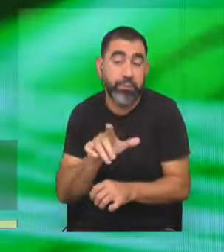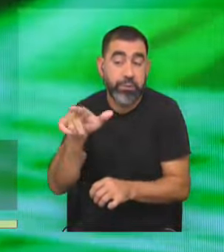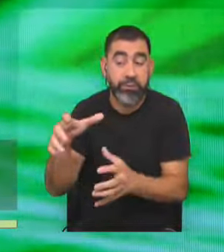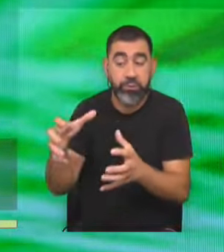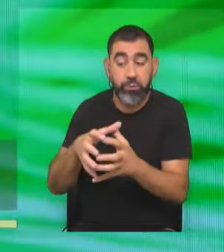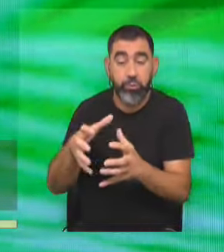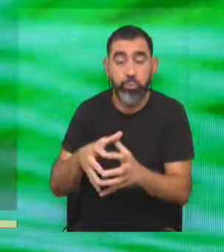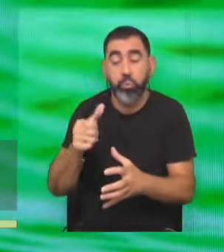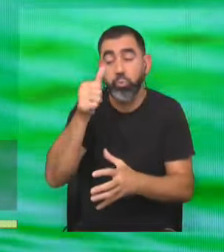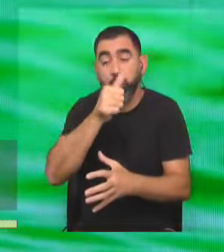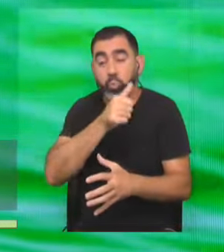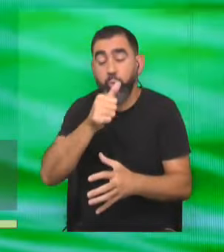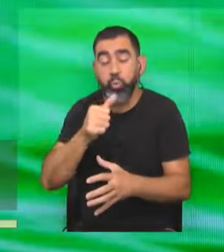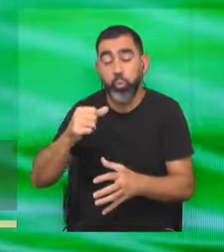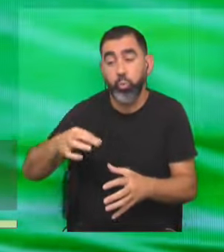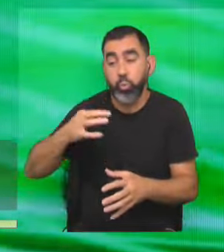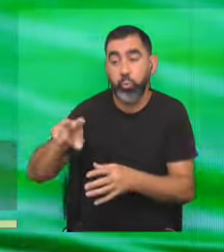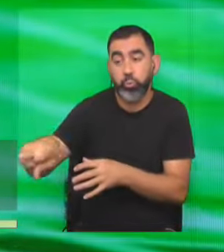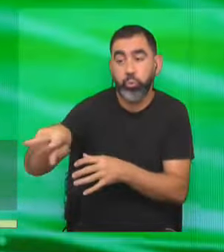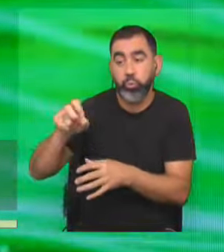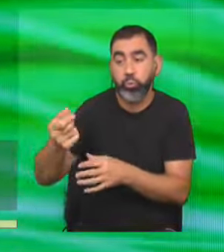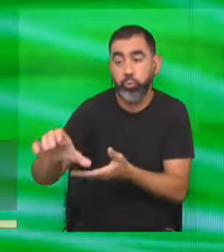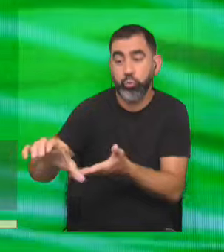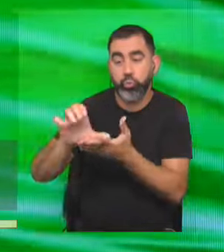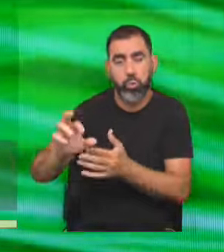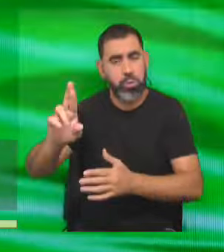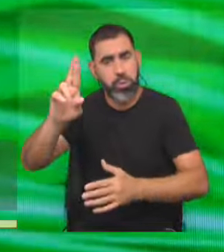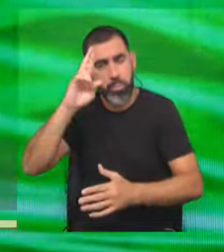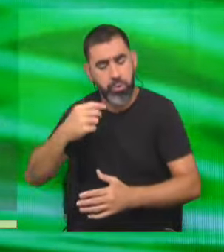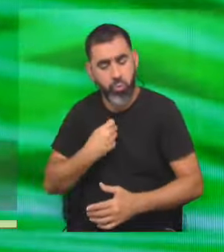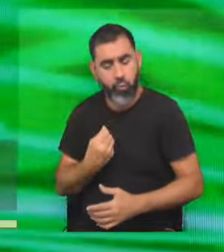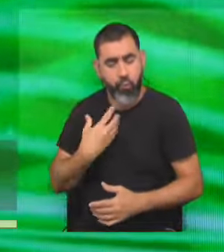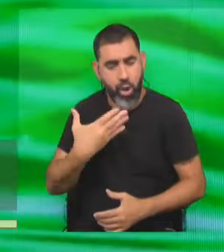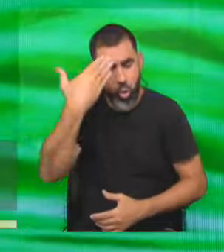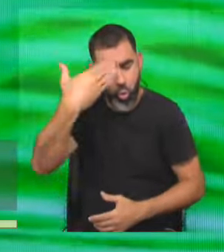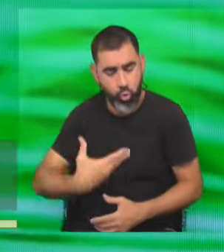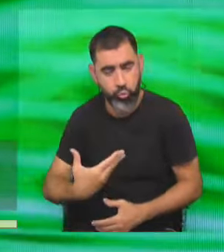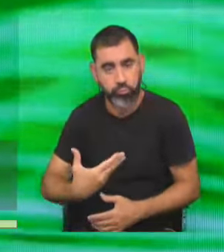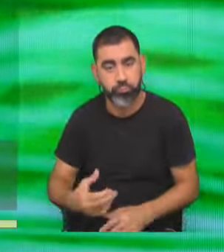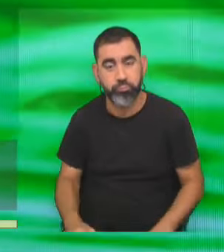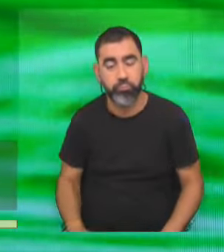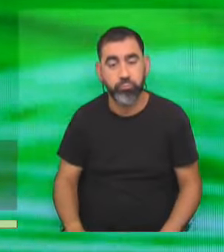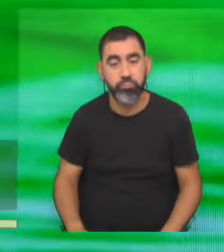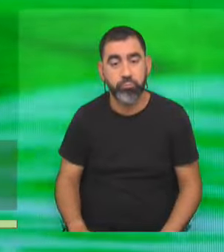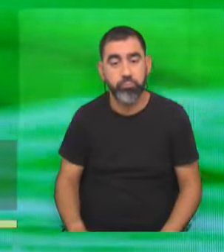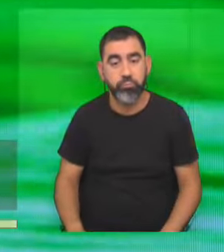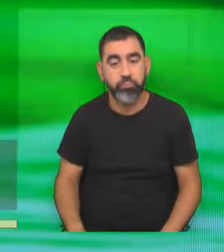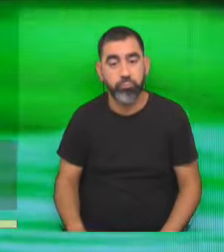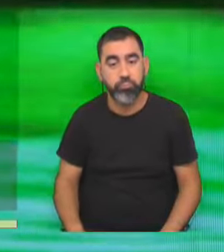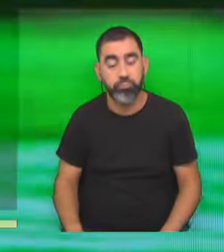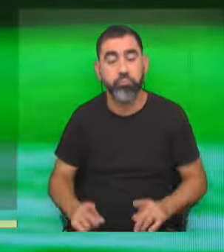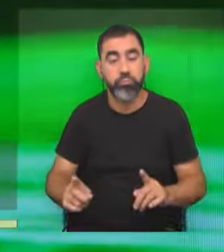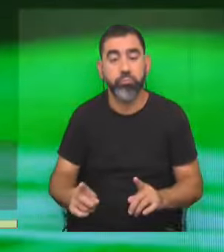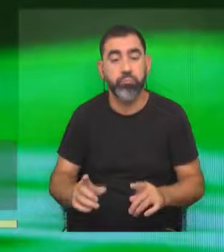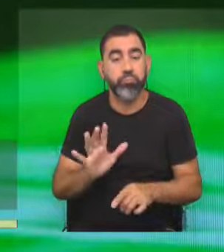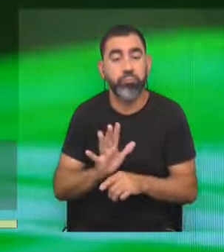organizado un medio de vida y una forma de respeto una forma de valorización una forma En definitiva de una trayectoria de adquirir un